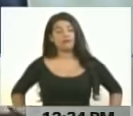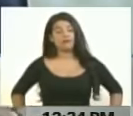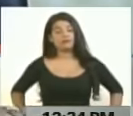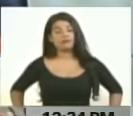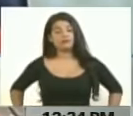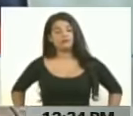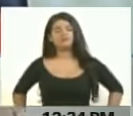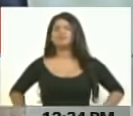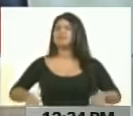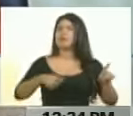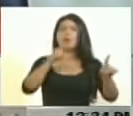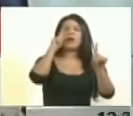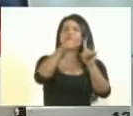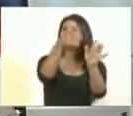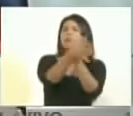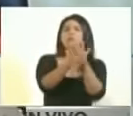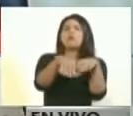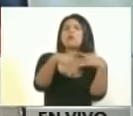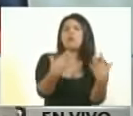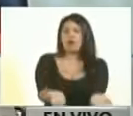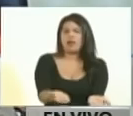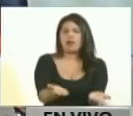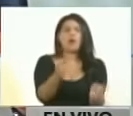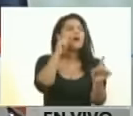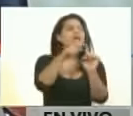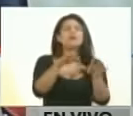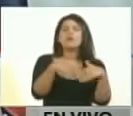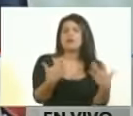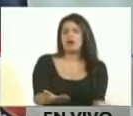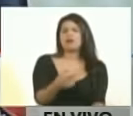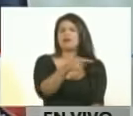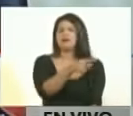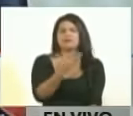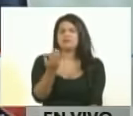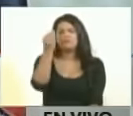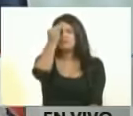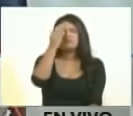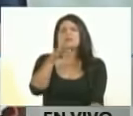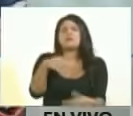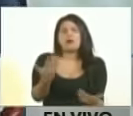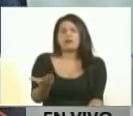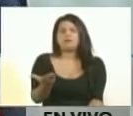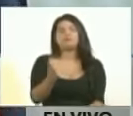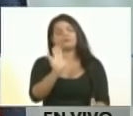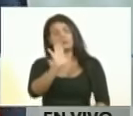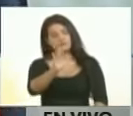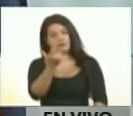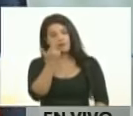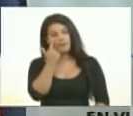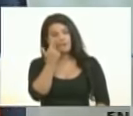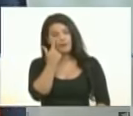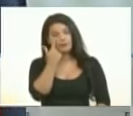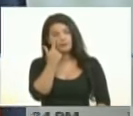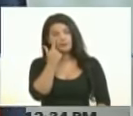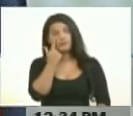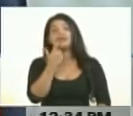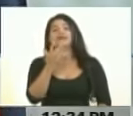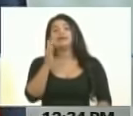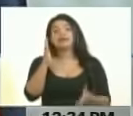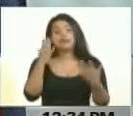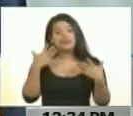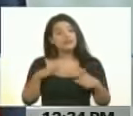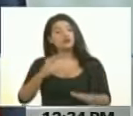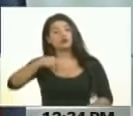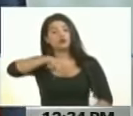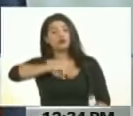¿Qué pretenden con esto? ¿Qué pretenden? Miren, si nosotros nos vamos a analizar